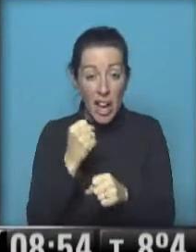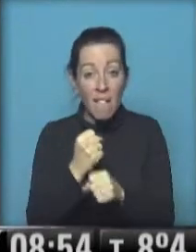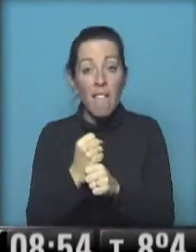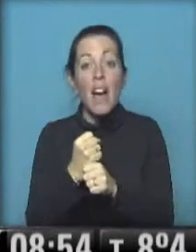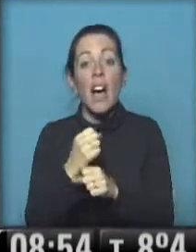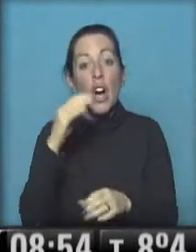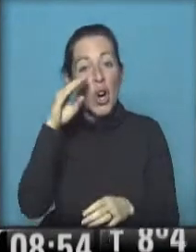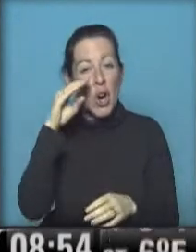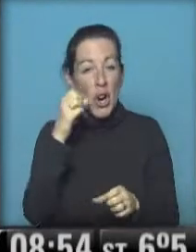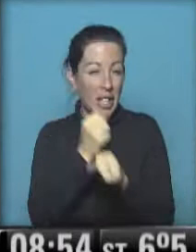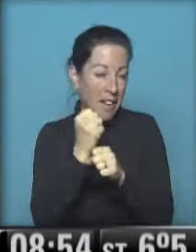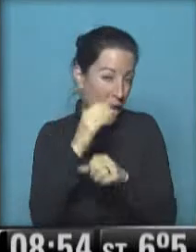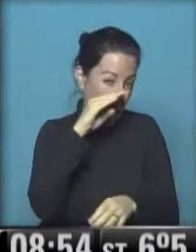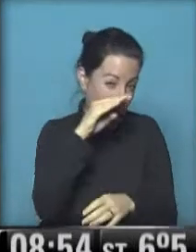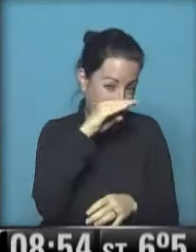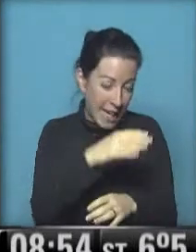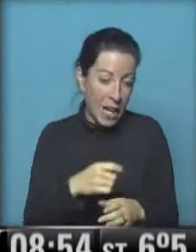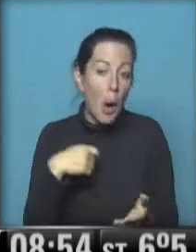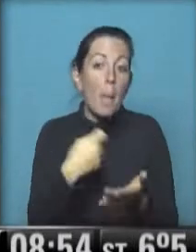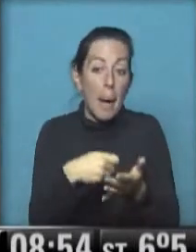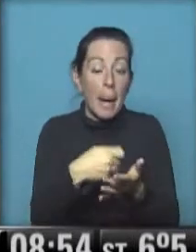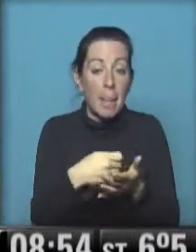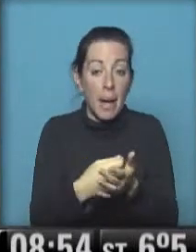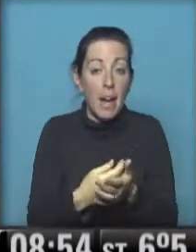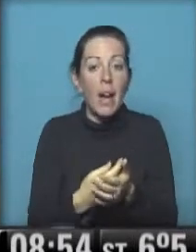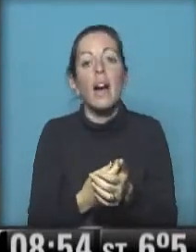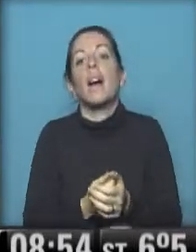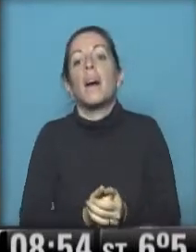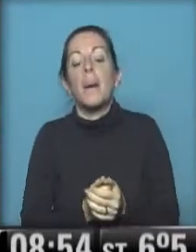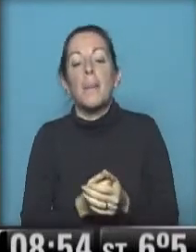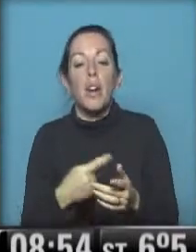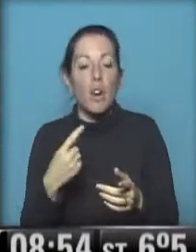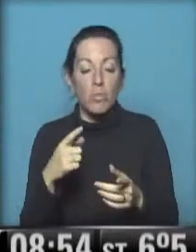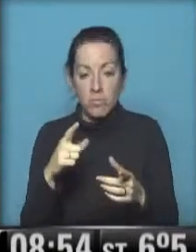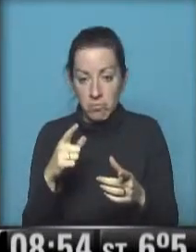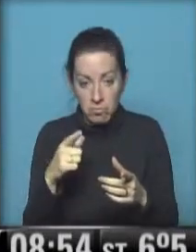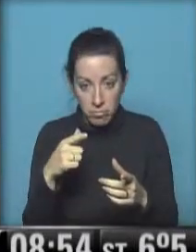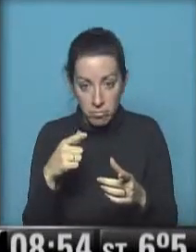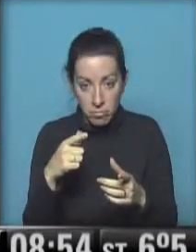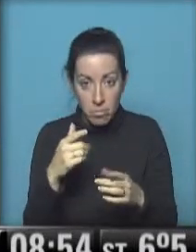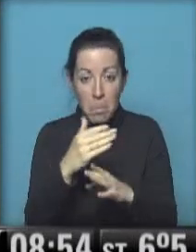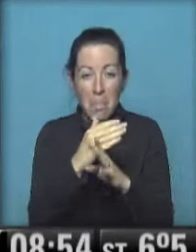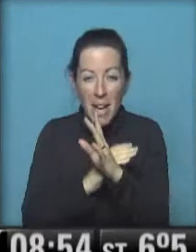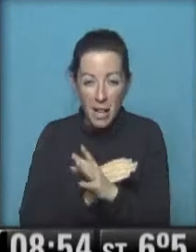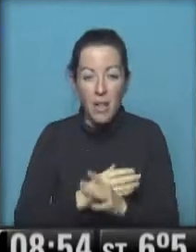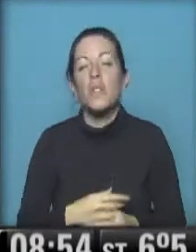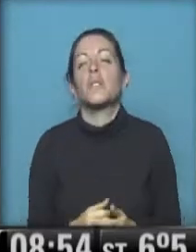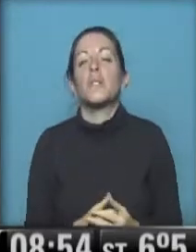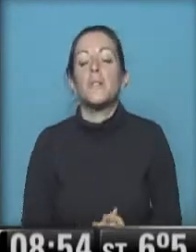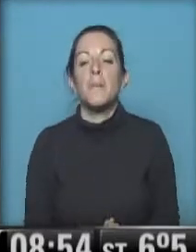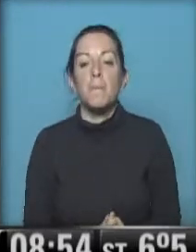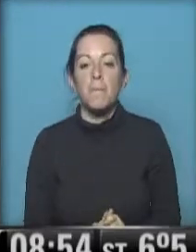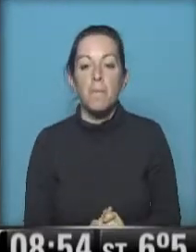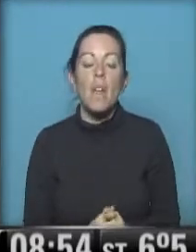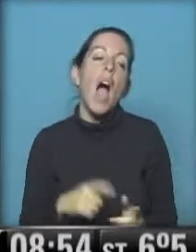digo a salario normal porque no incluye los cuentapropistas no tienen salarios y el trabajo a